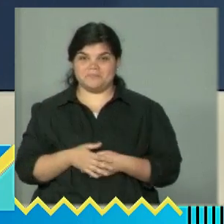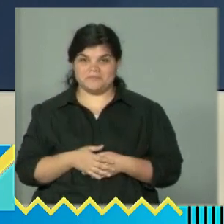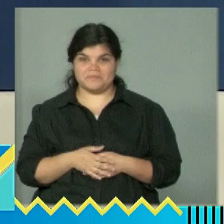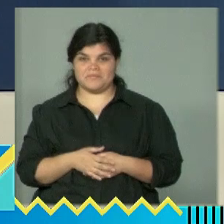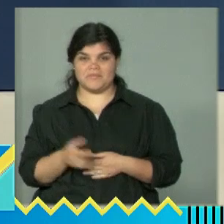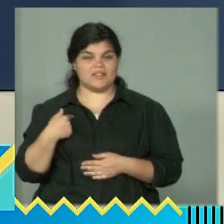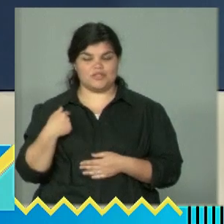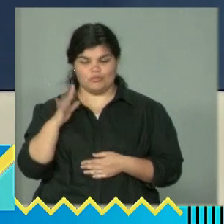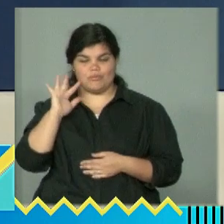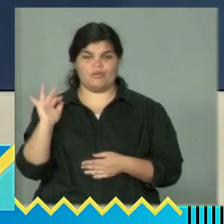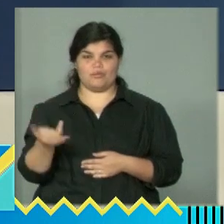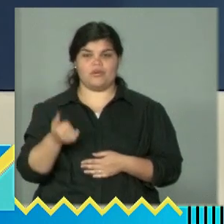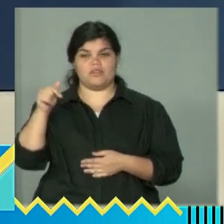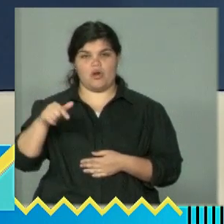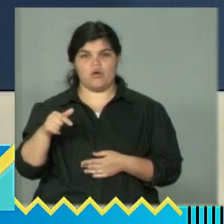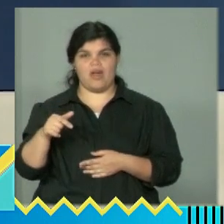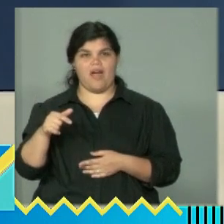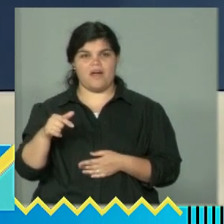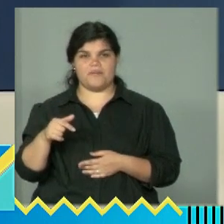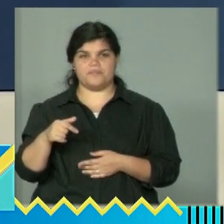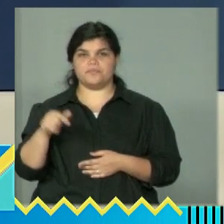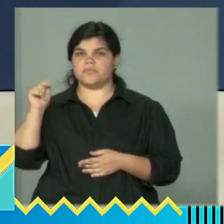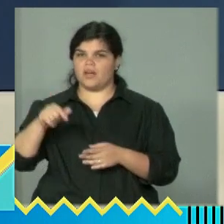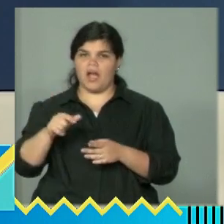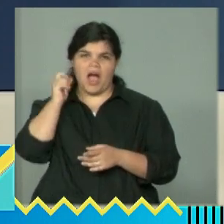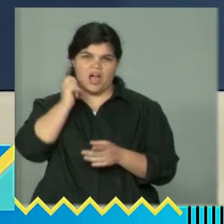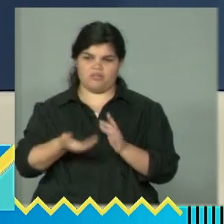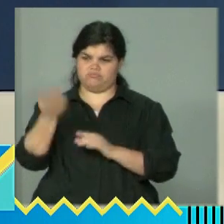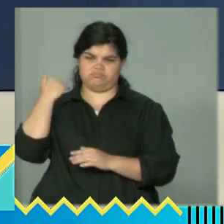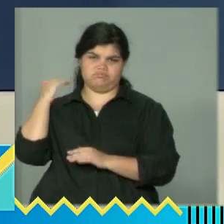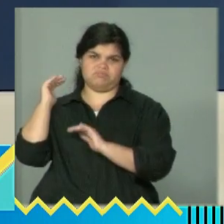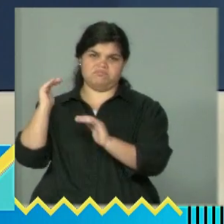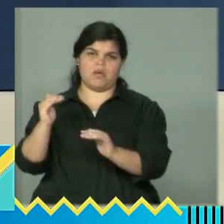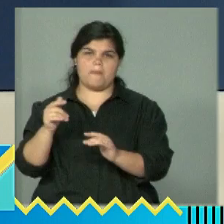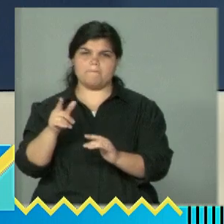de nuestra generación y una generación anterior a la nuestra somos muy cómodos.